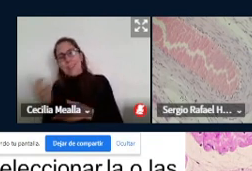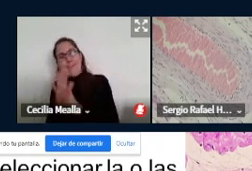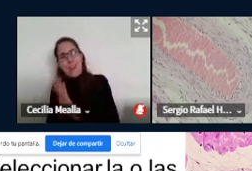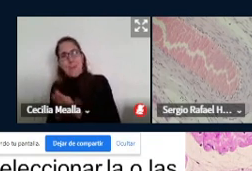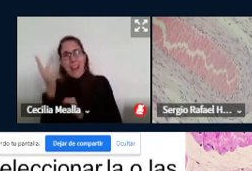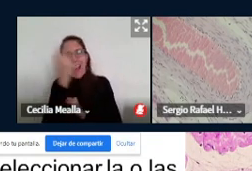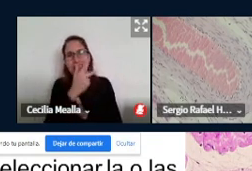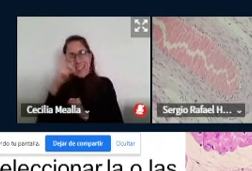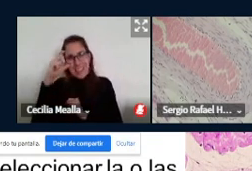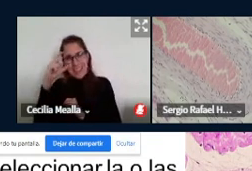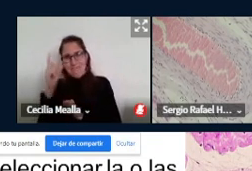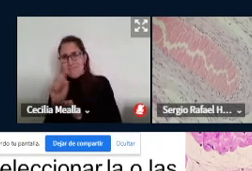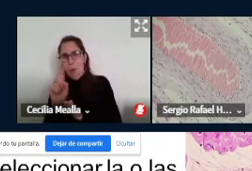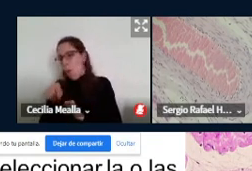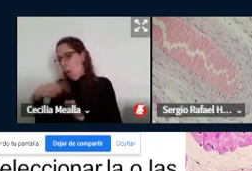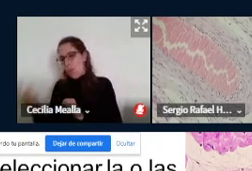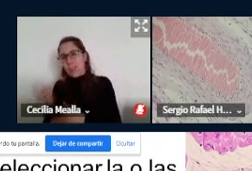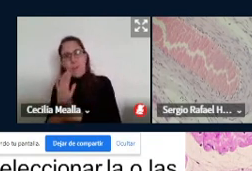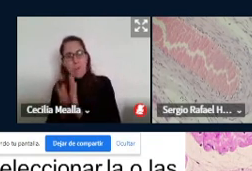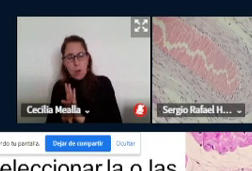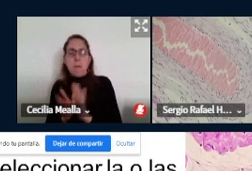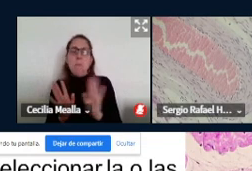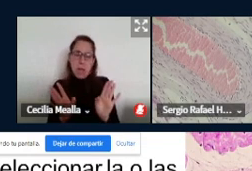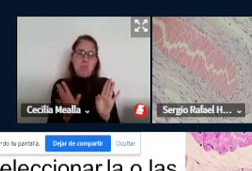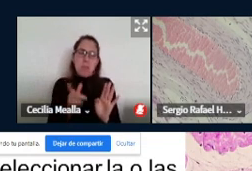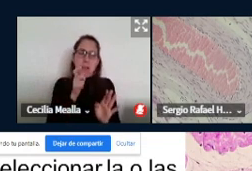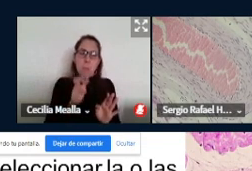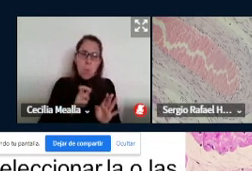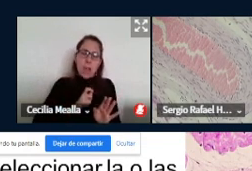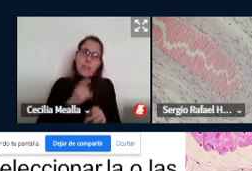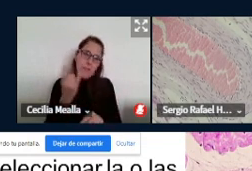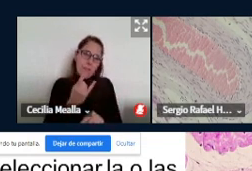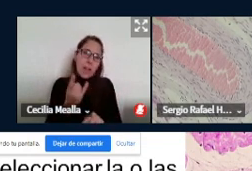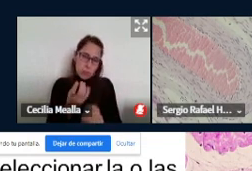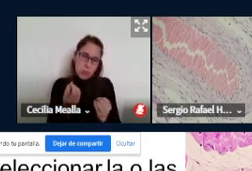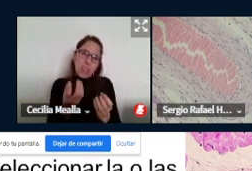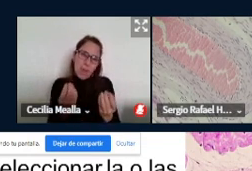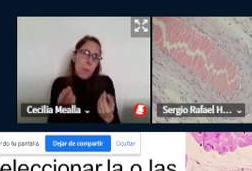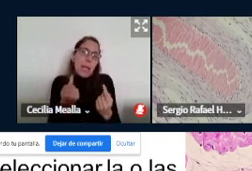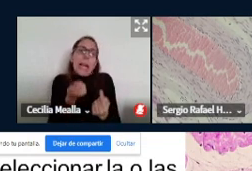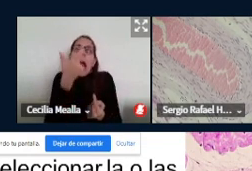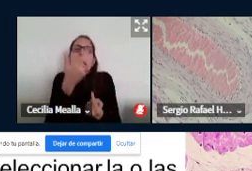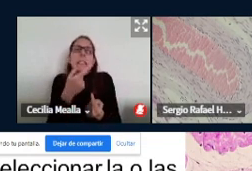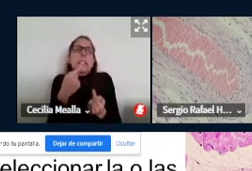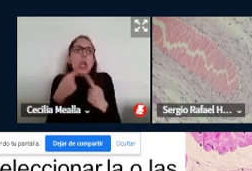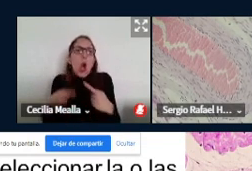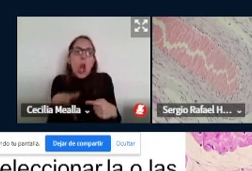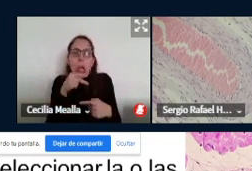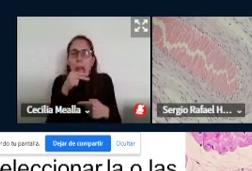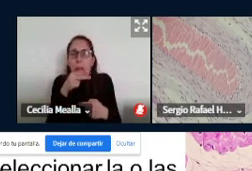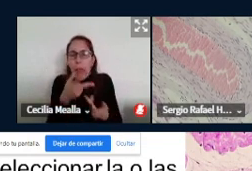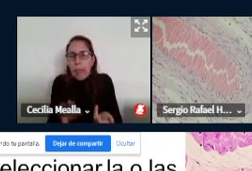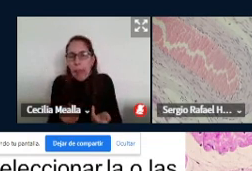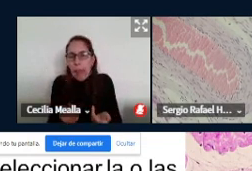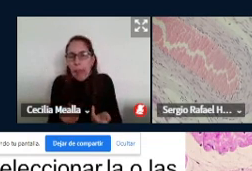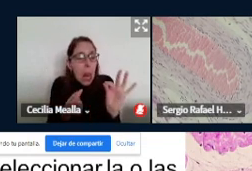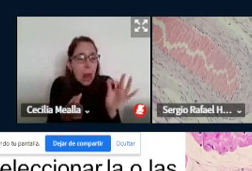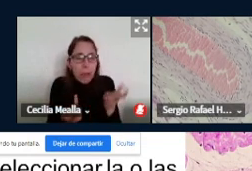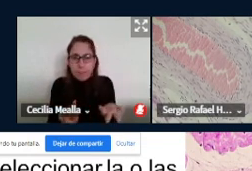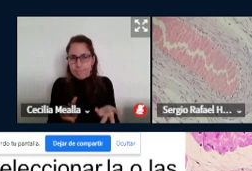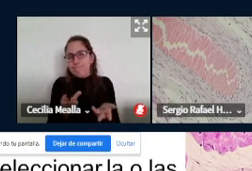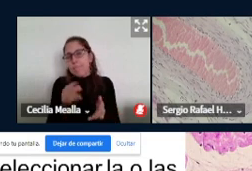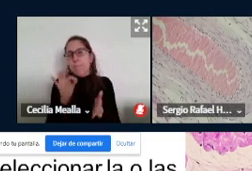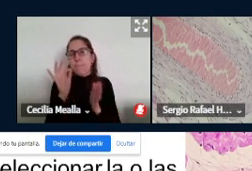¿sí? Pero está bien la respuesta, ¿sí? No se colorea penita. Bien, pero